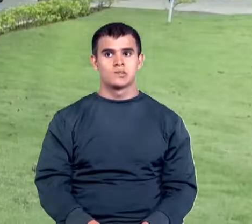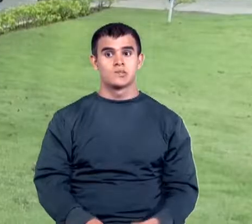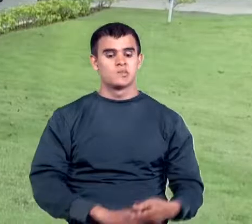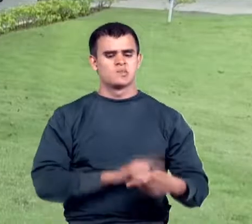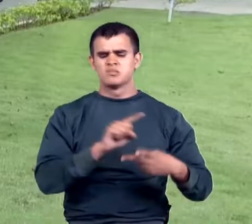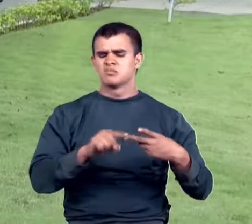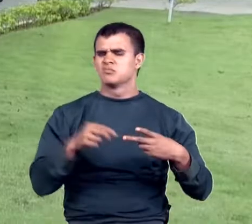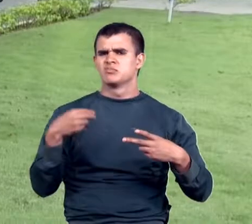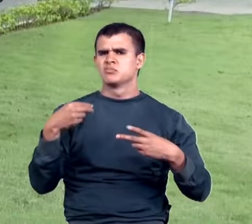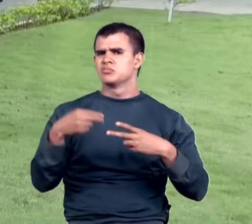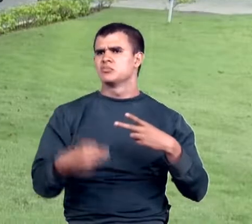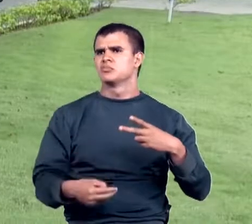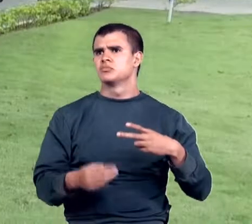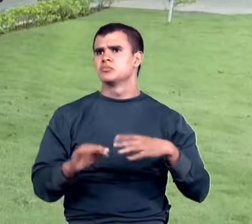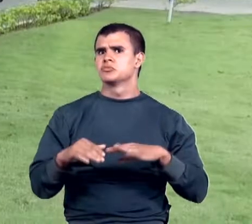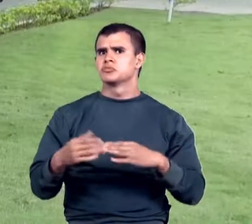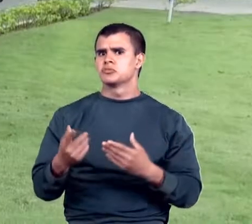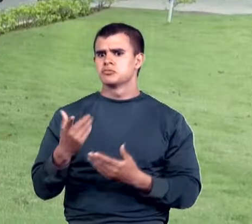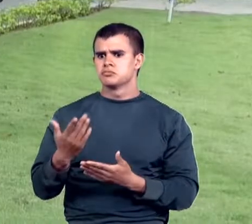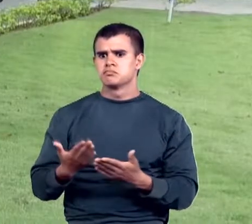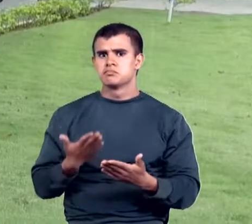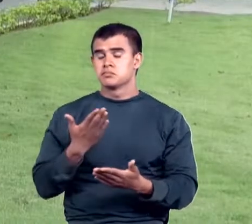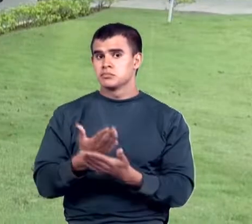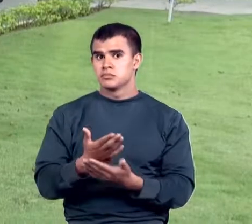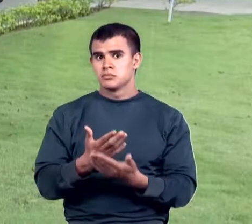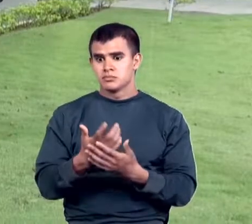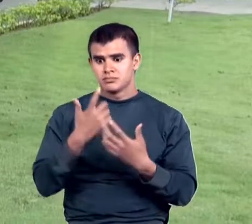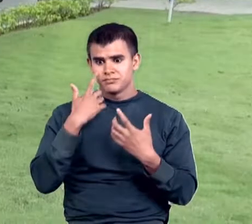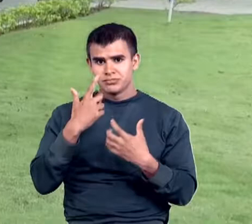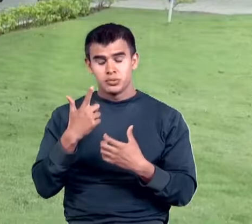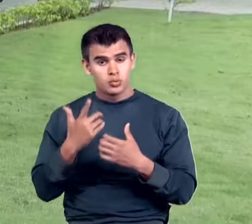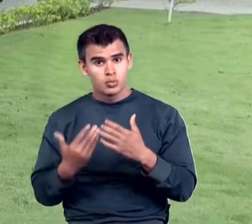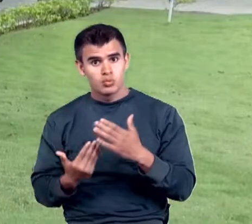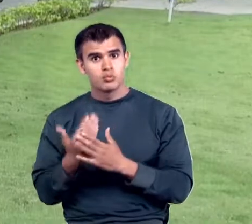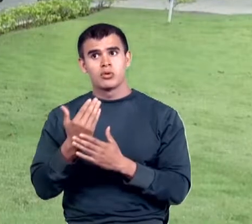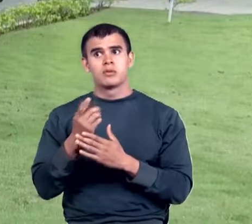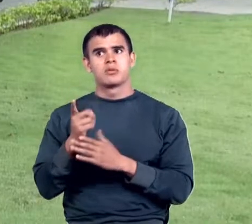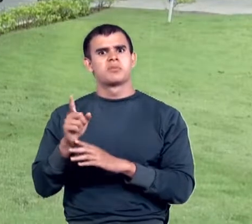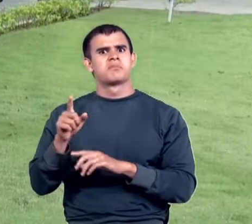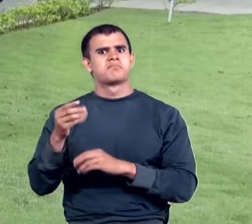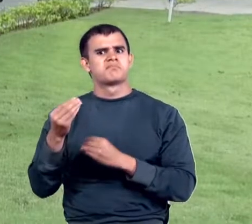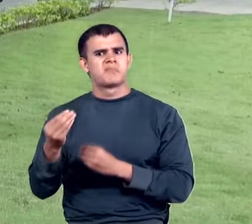En la siguiente historia mostraremos cómo una innovadora propuesta ambiental está contribuyendo a la